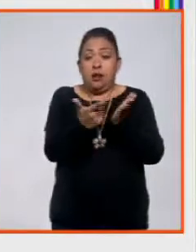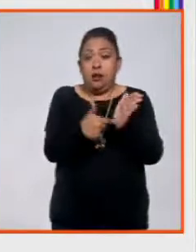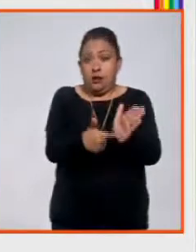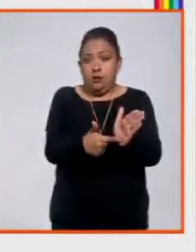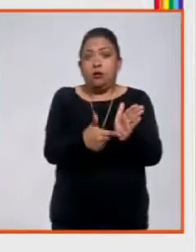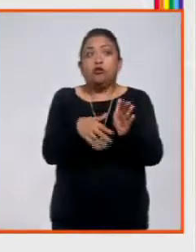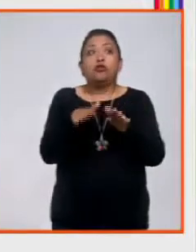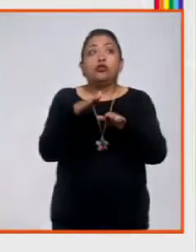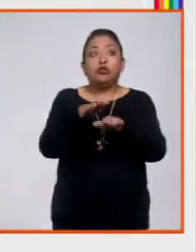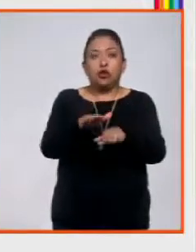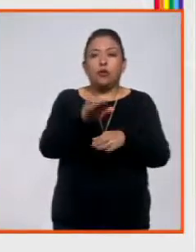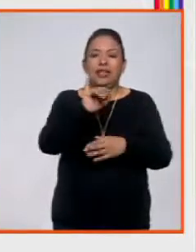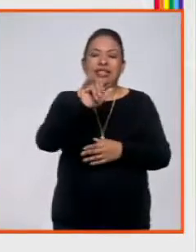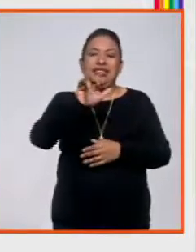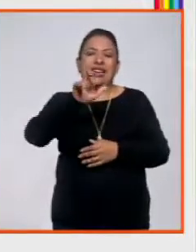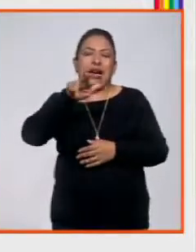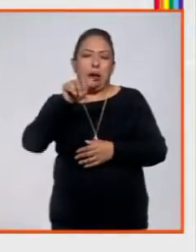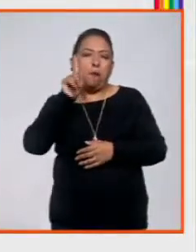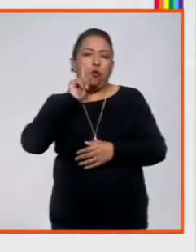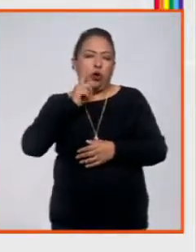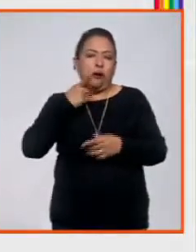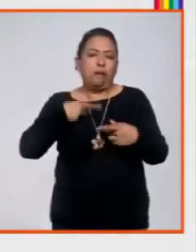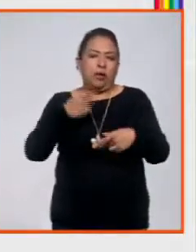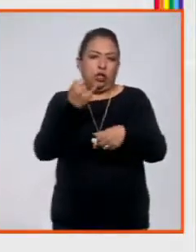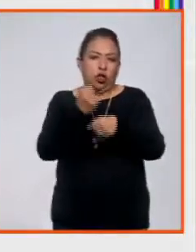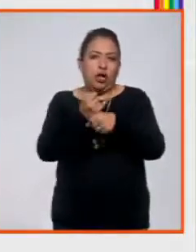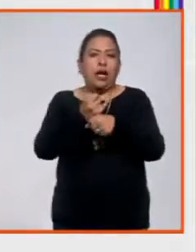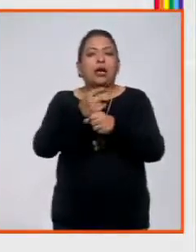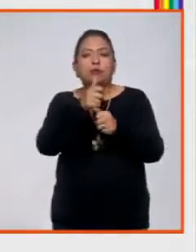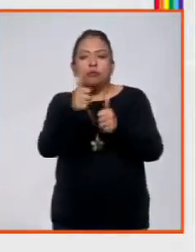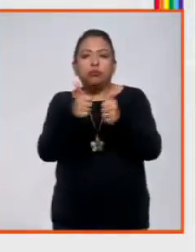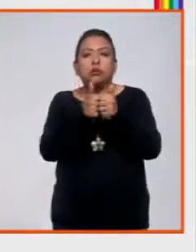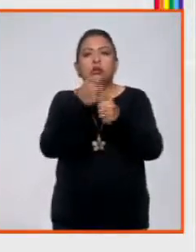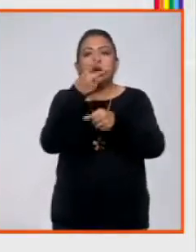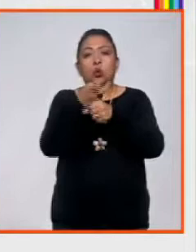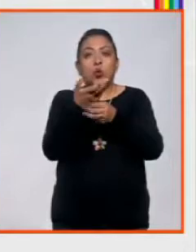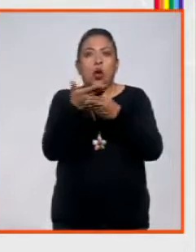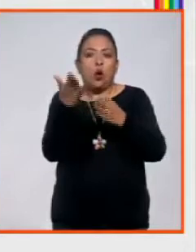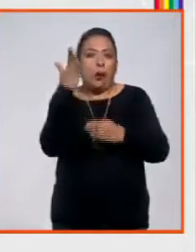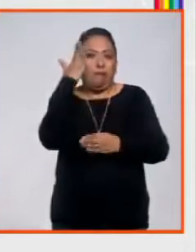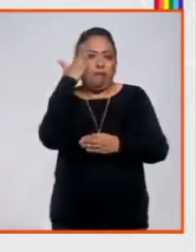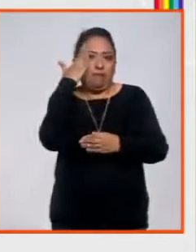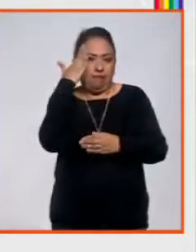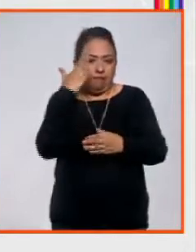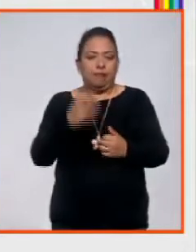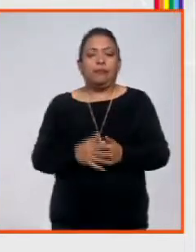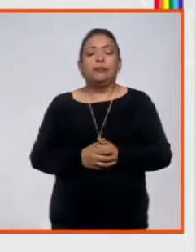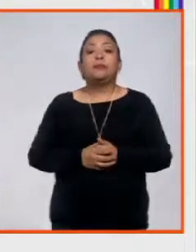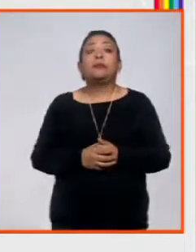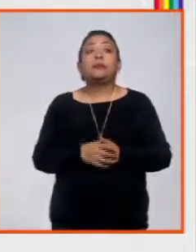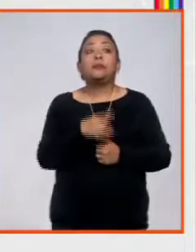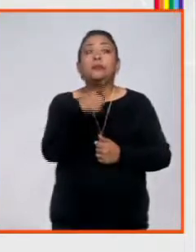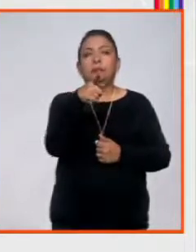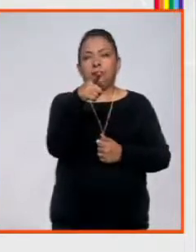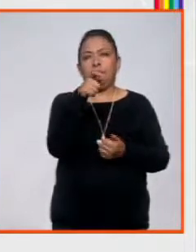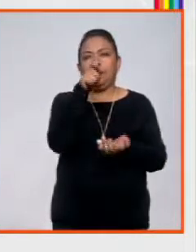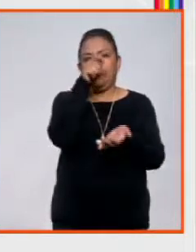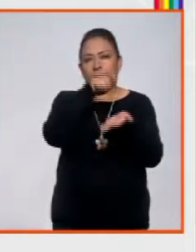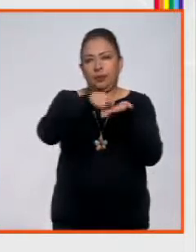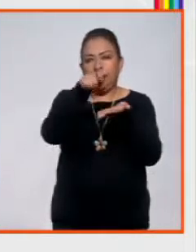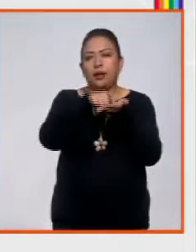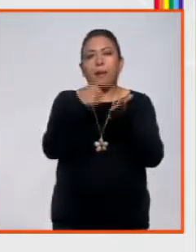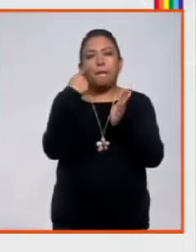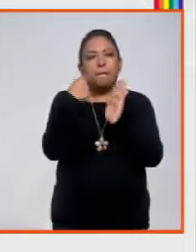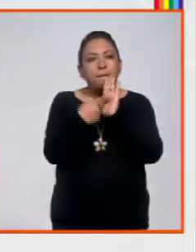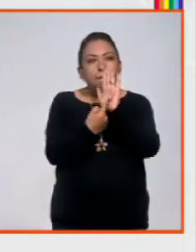de yara este personaje es secundario que ahora toma un lugar protagonista la novela nos ofrece la posibilidad